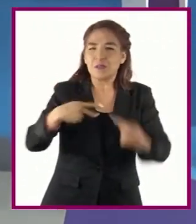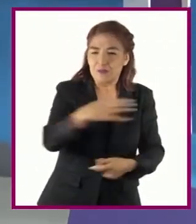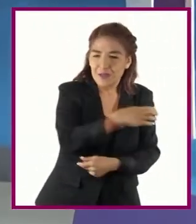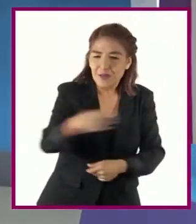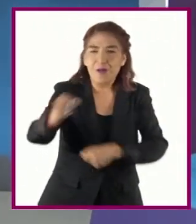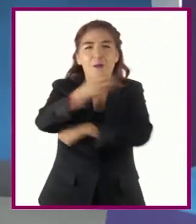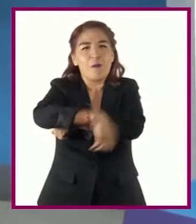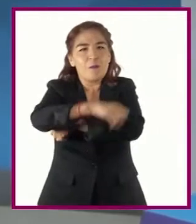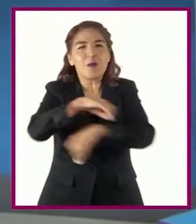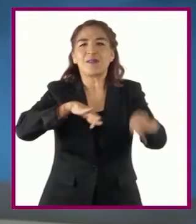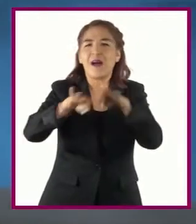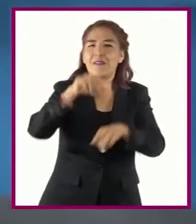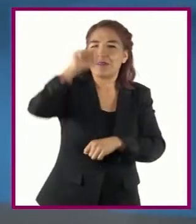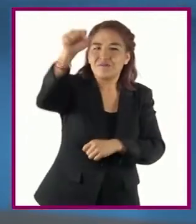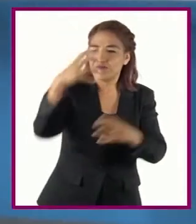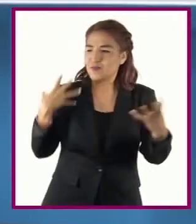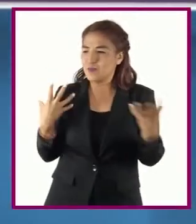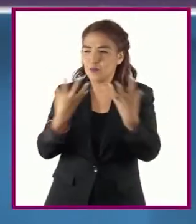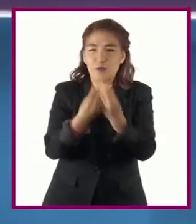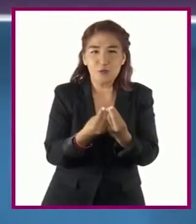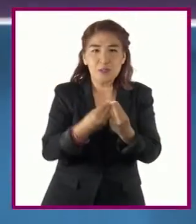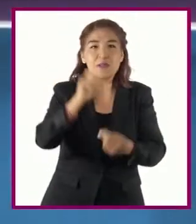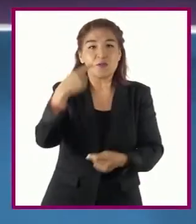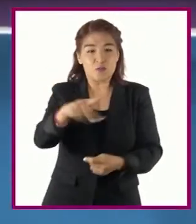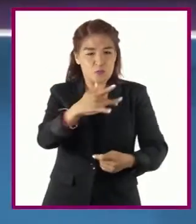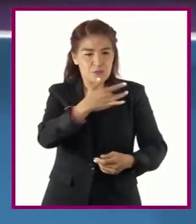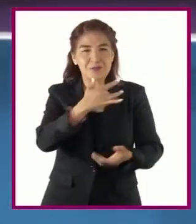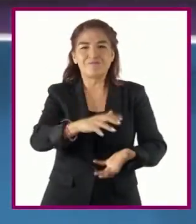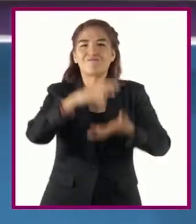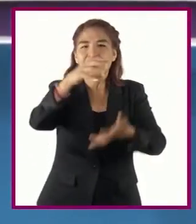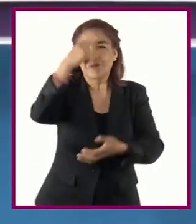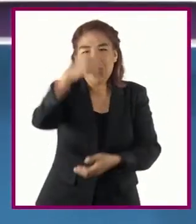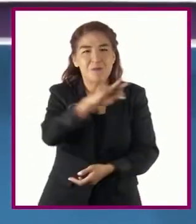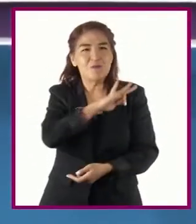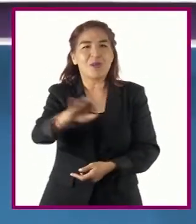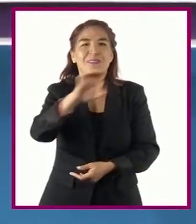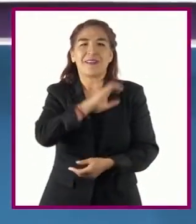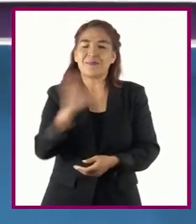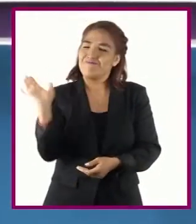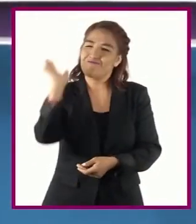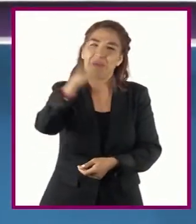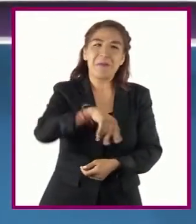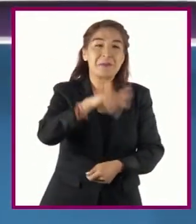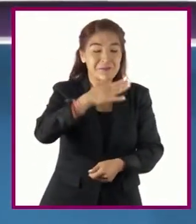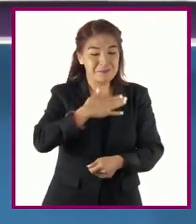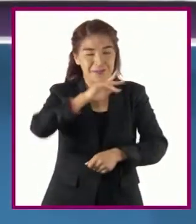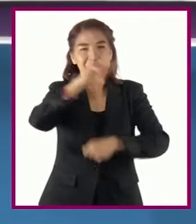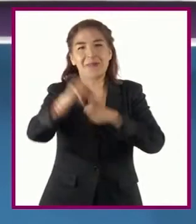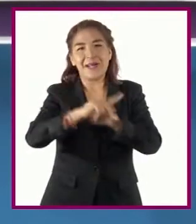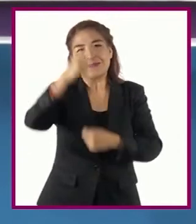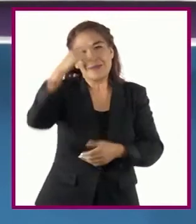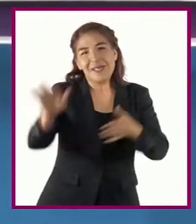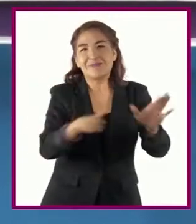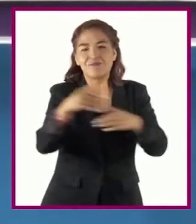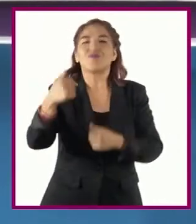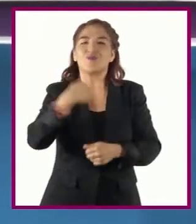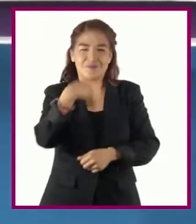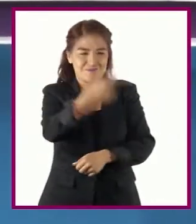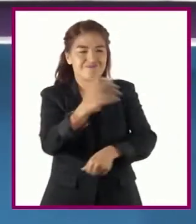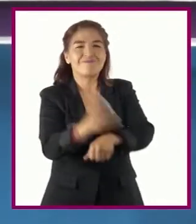obreros sindicales, con el que tenga un corazón para quererte. Vámonos, patria, a caminar. Yo te